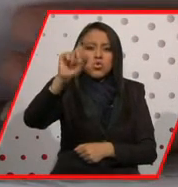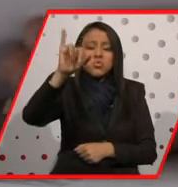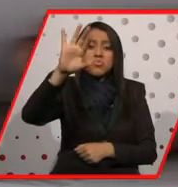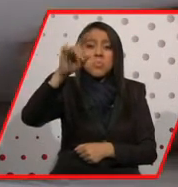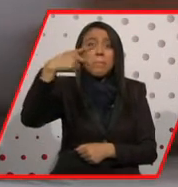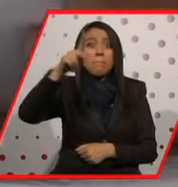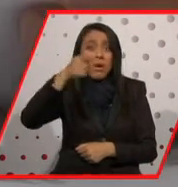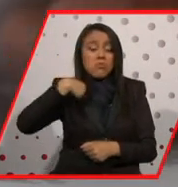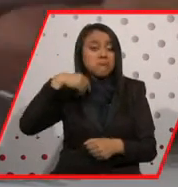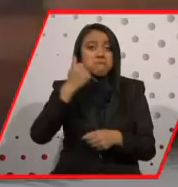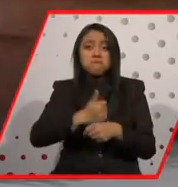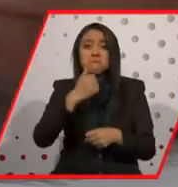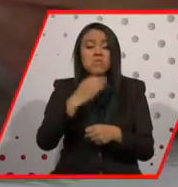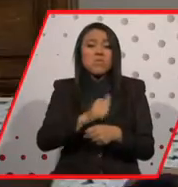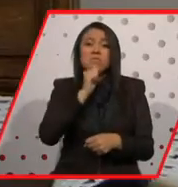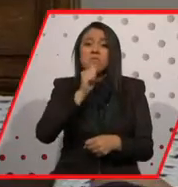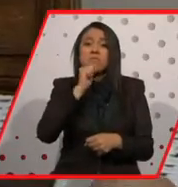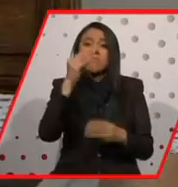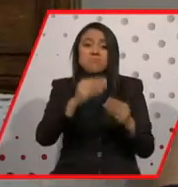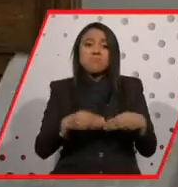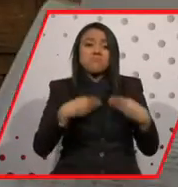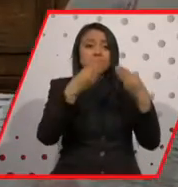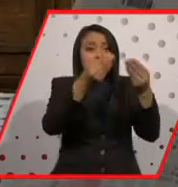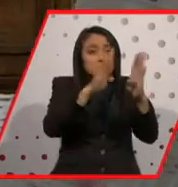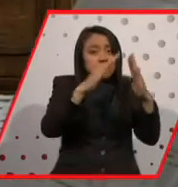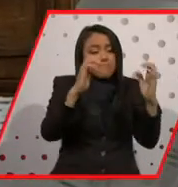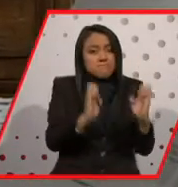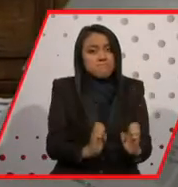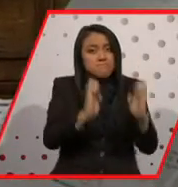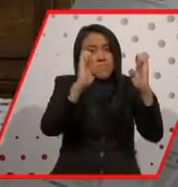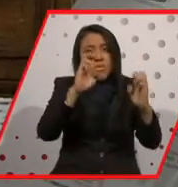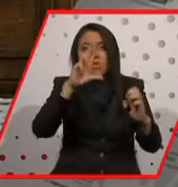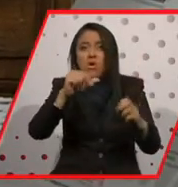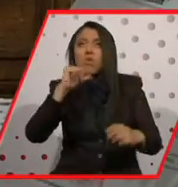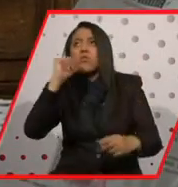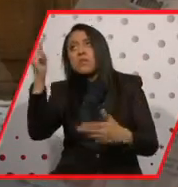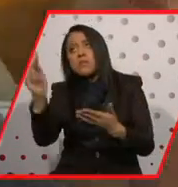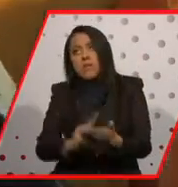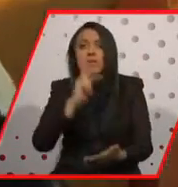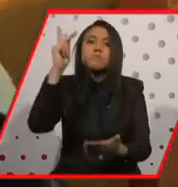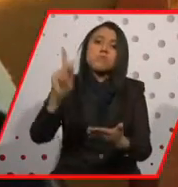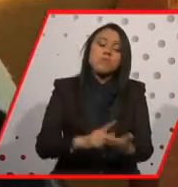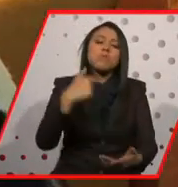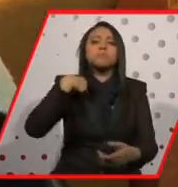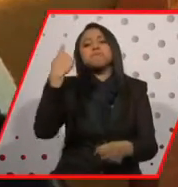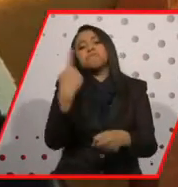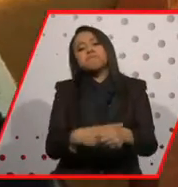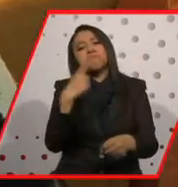traído vueltas y vueltas, y que espéreme un poco. Se enferma,